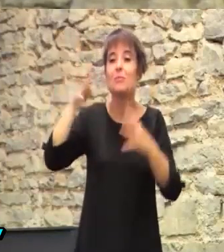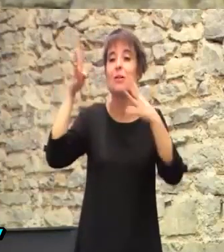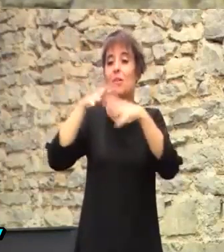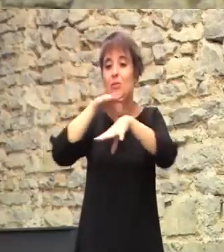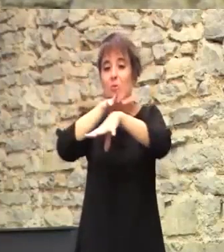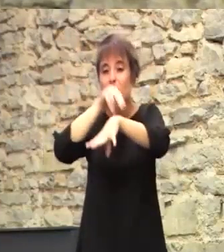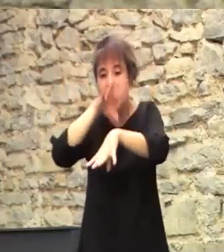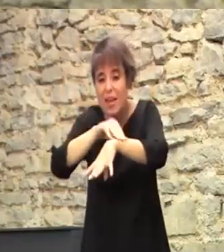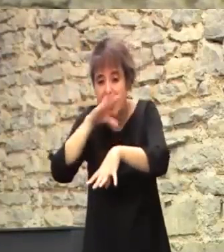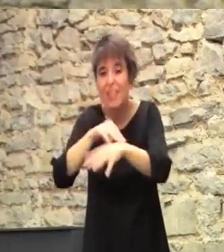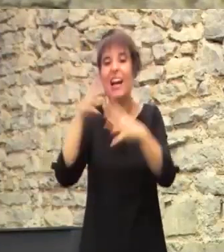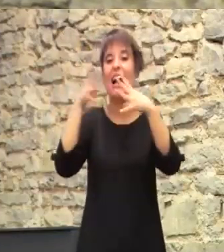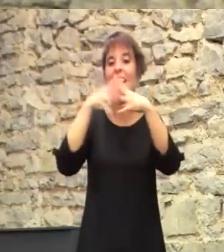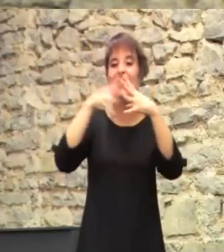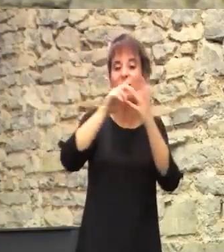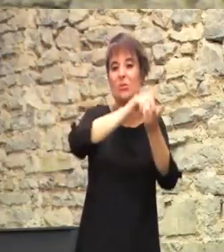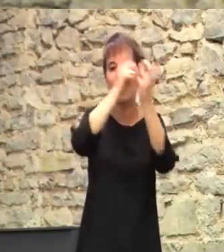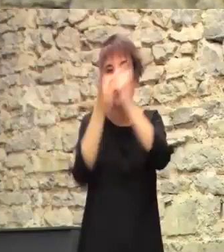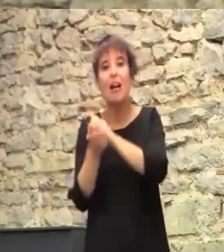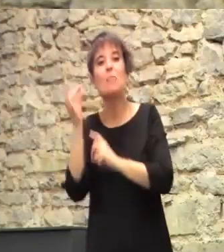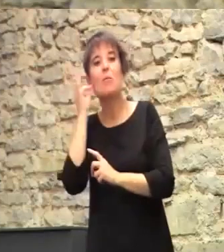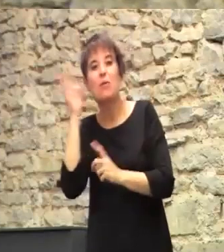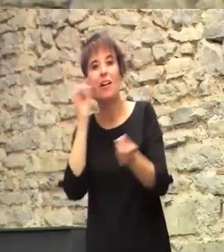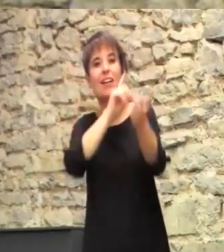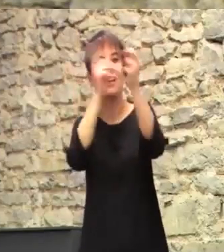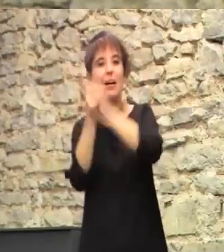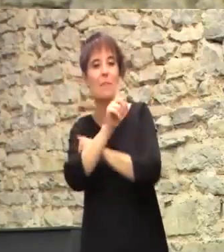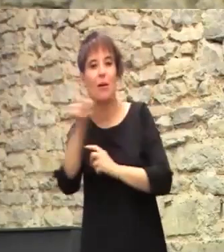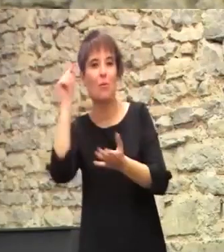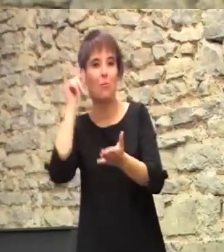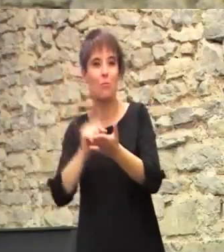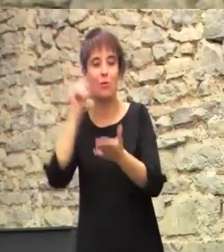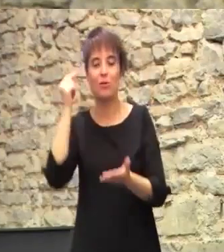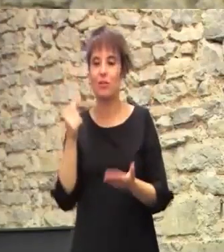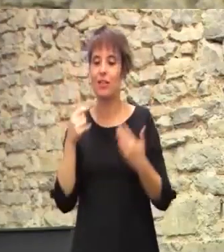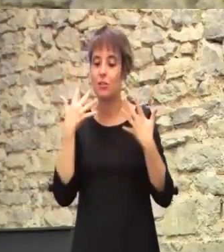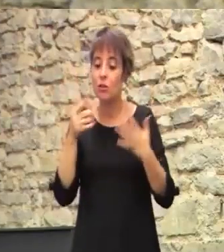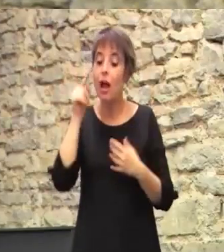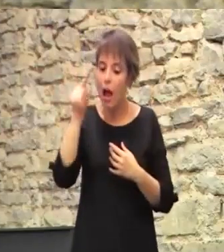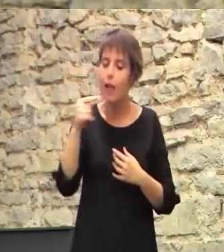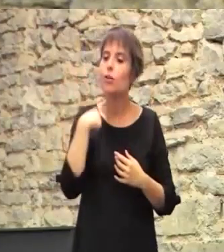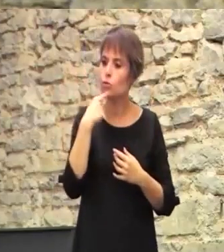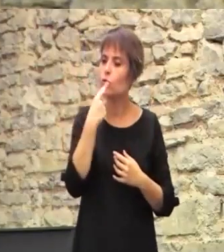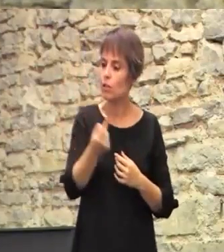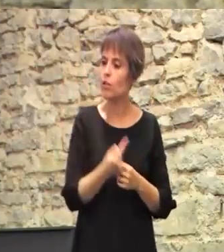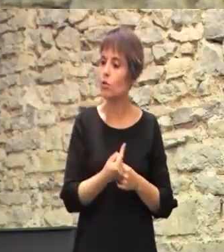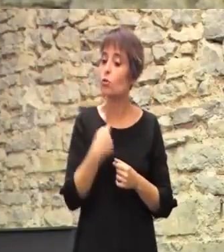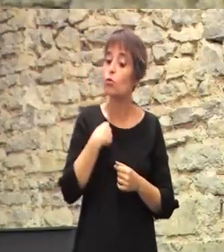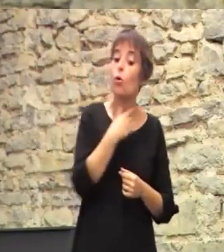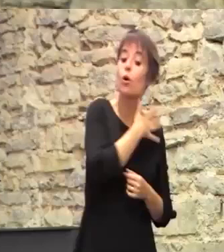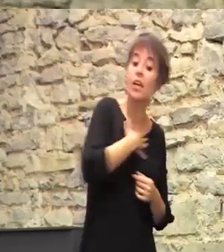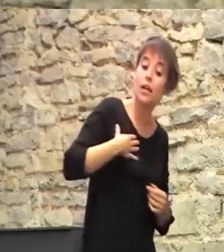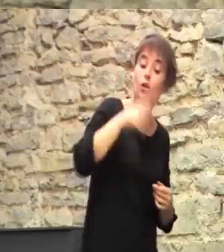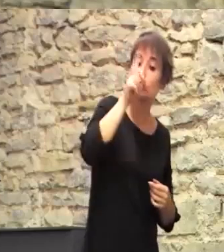estructuras la vida de las mujeres no cambia radicalmente por por dedicar entonces ahí si yo digo quiero o no